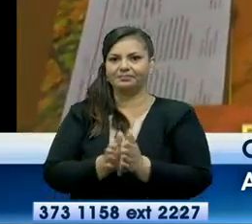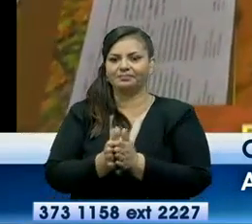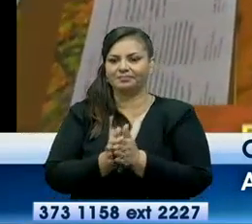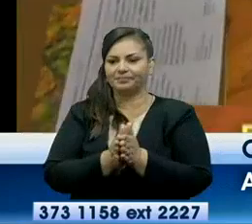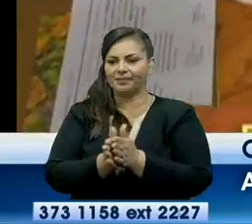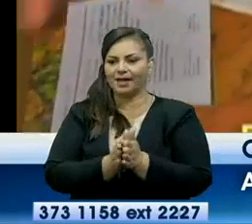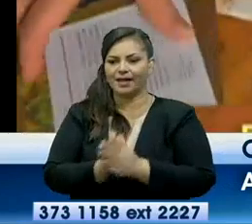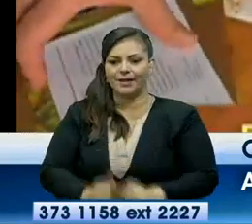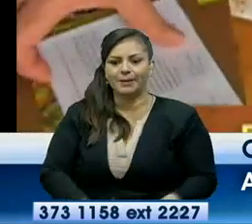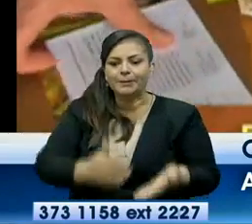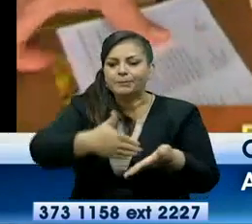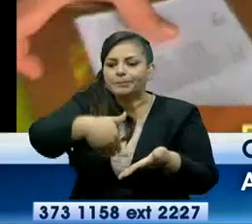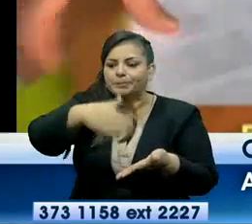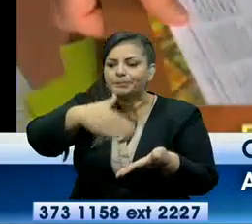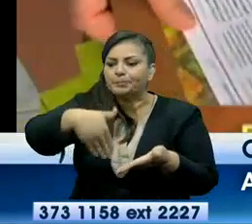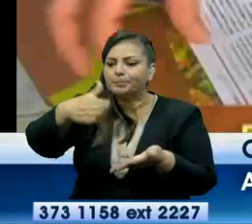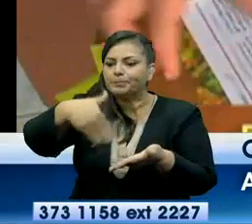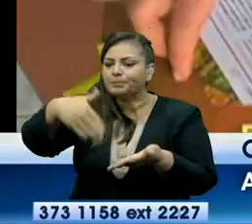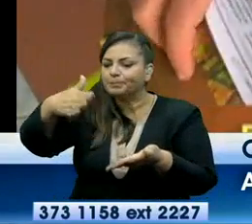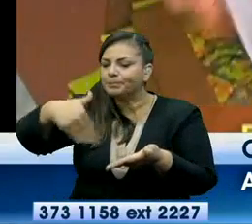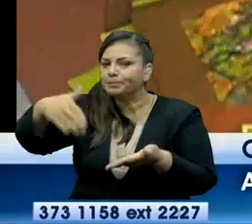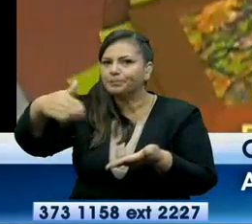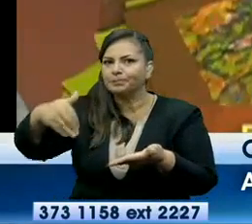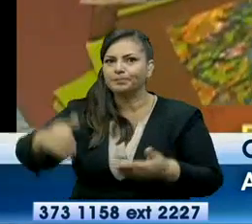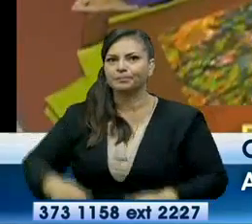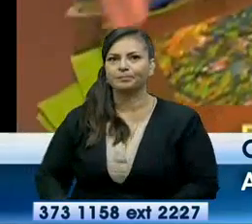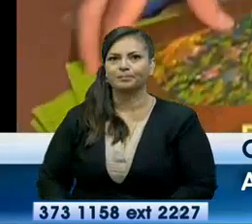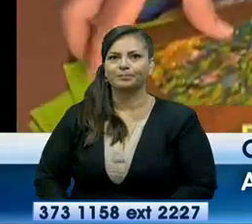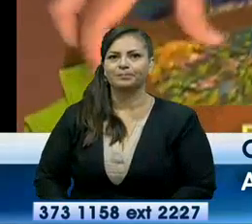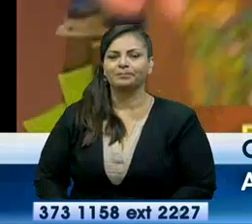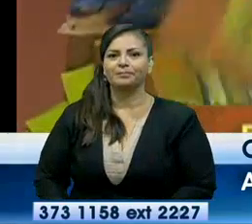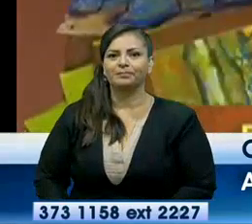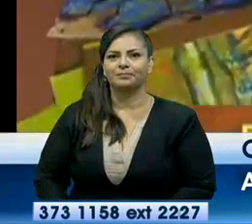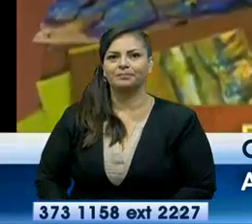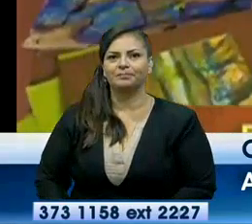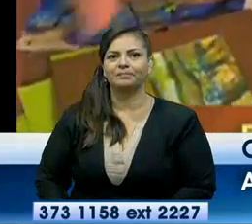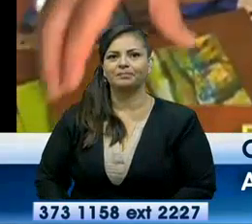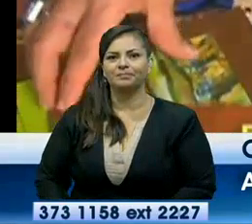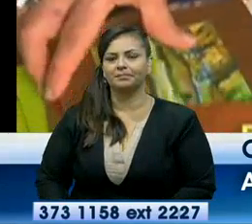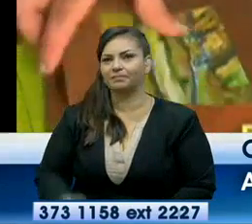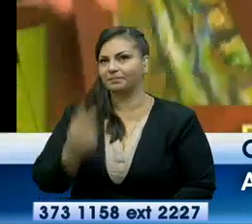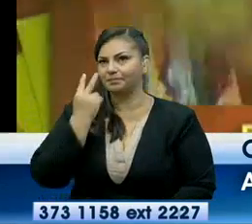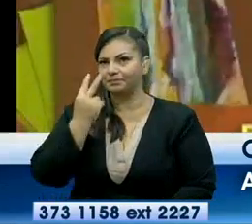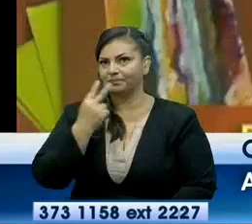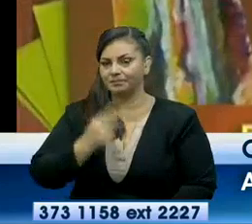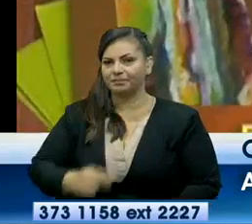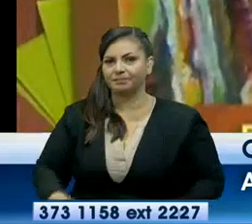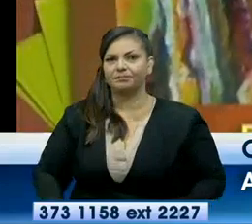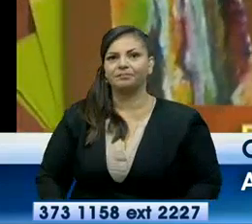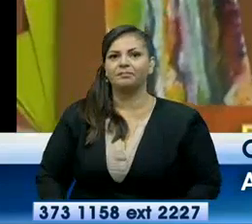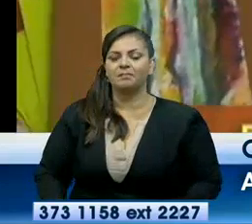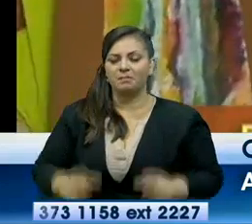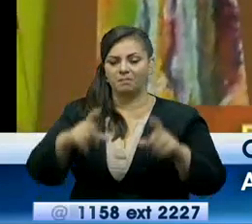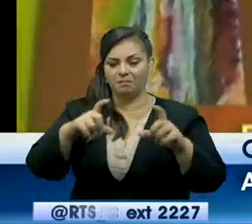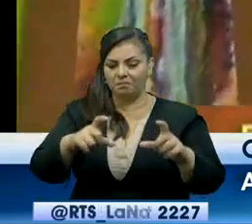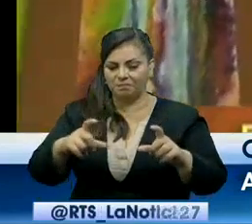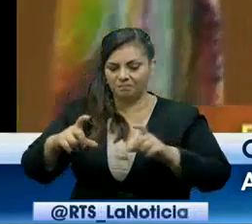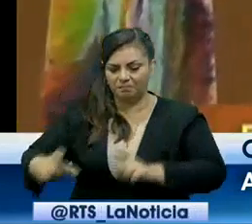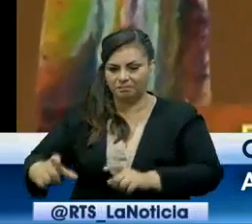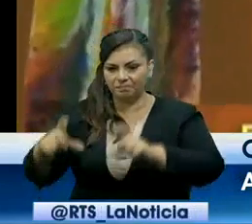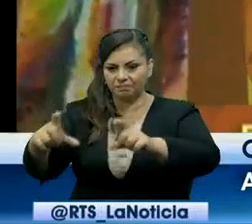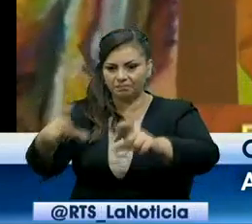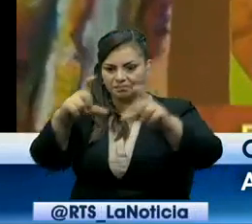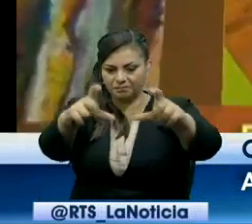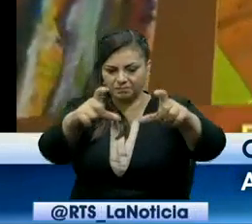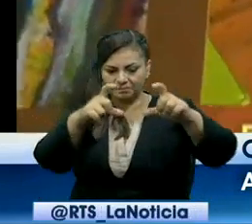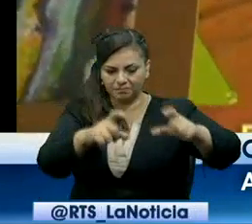terminado yo estoy haciendo pequeños formatos de una serie va ligada a los pisos vegetales que a mí